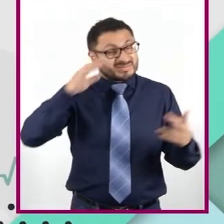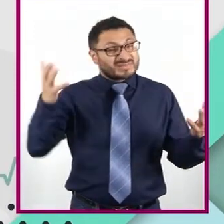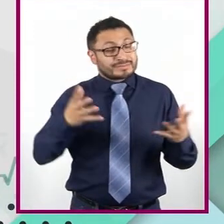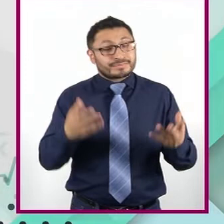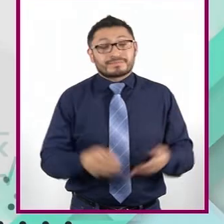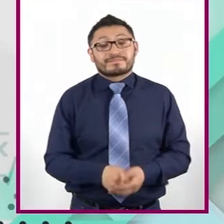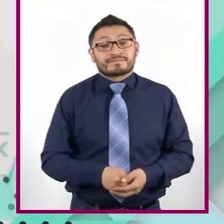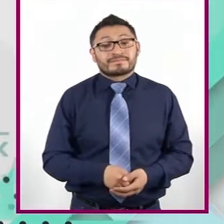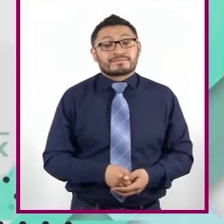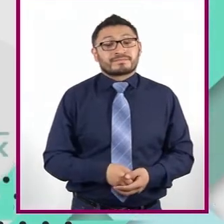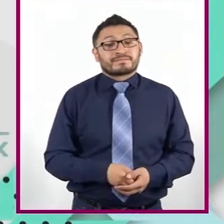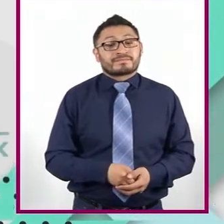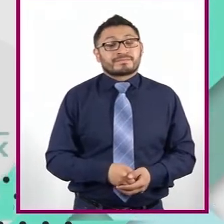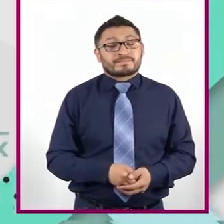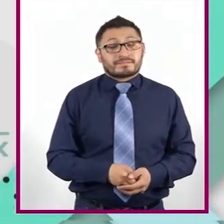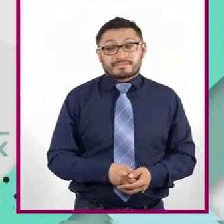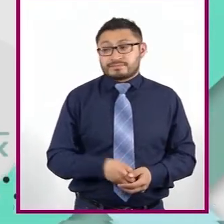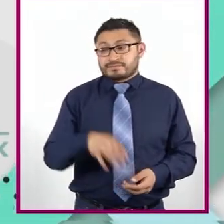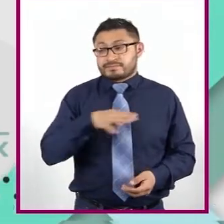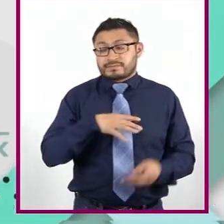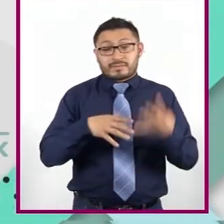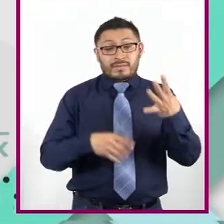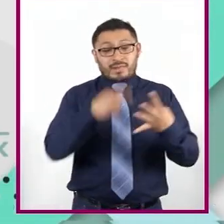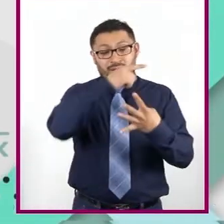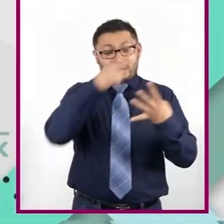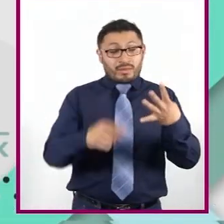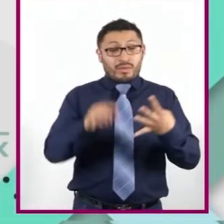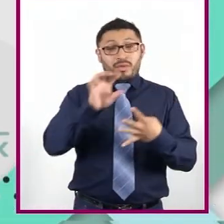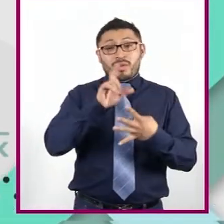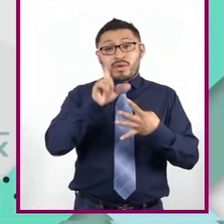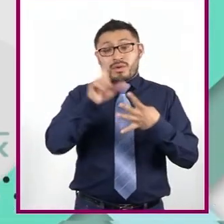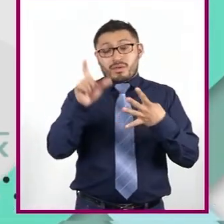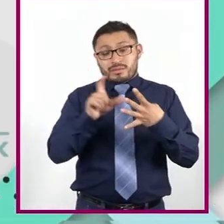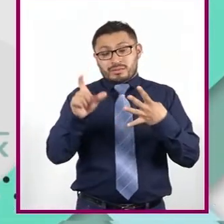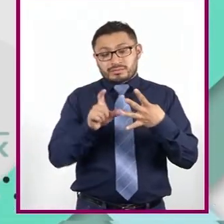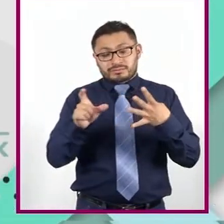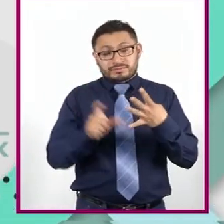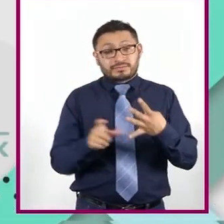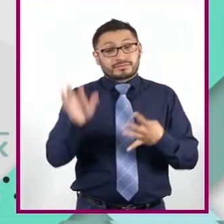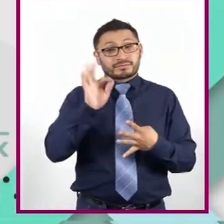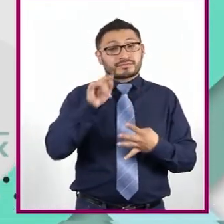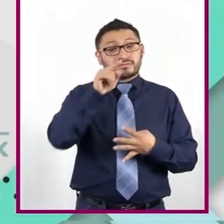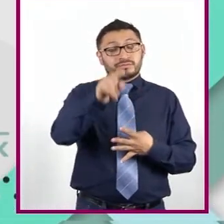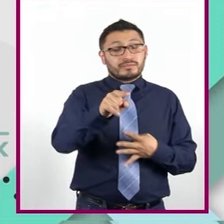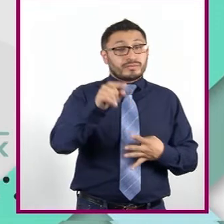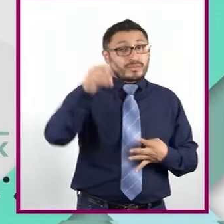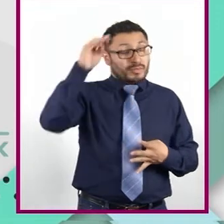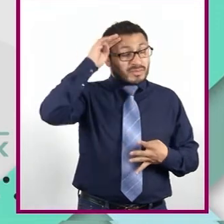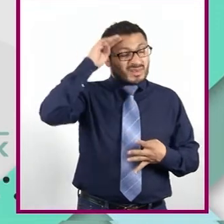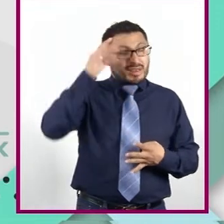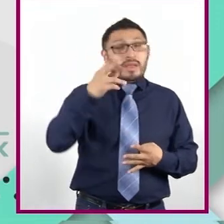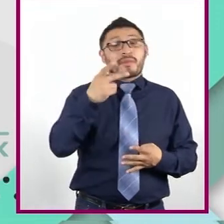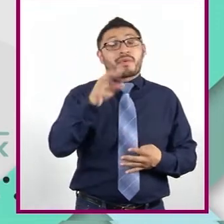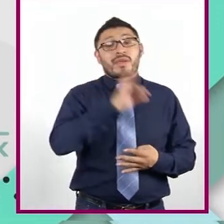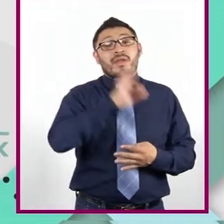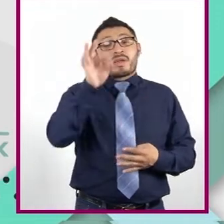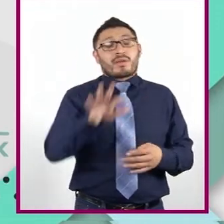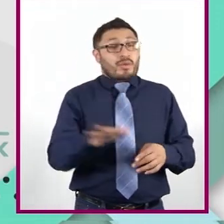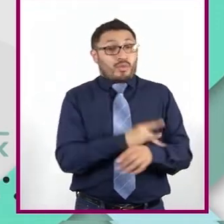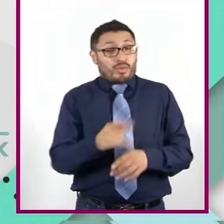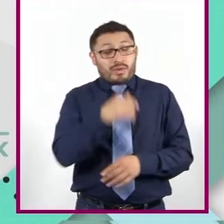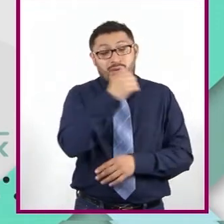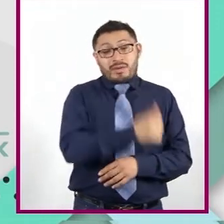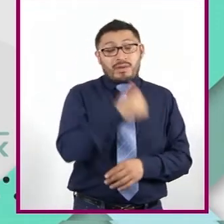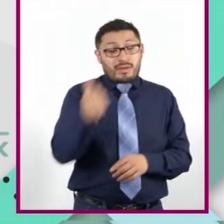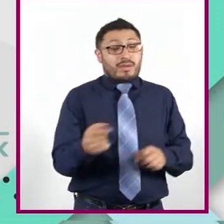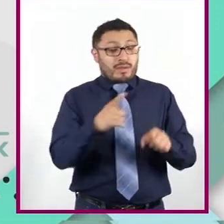salir. Como hay 4 cartas, esperaban que la probabilidad fuera del 25%, porque cada carta de